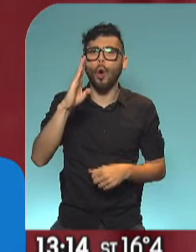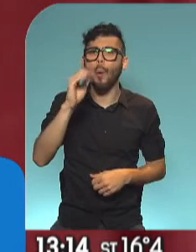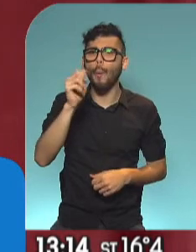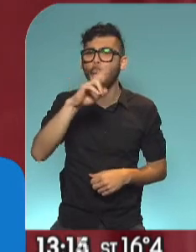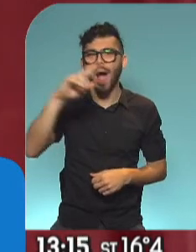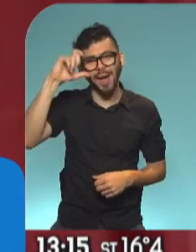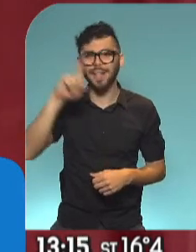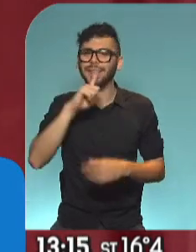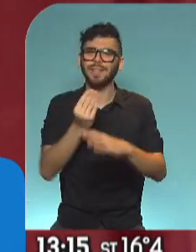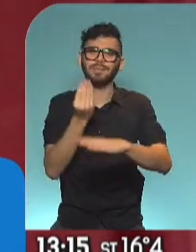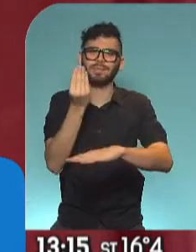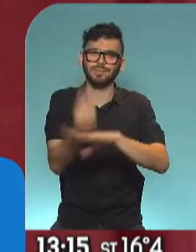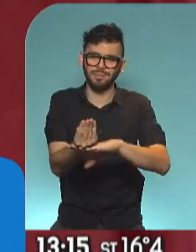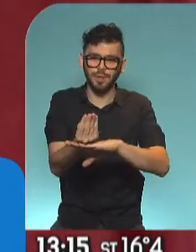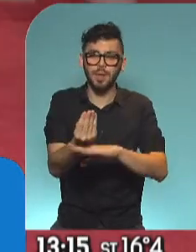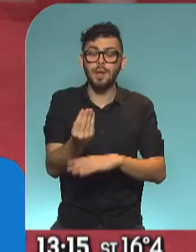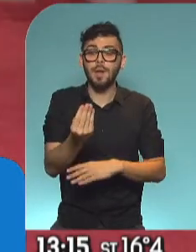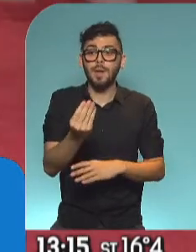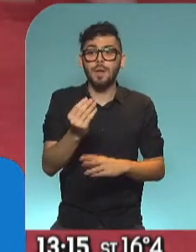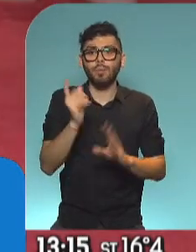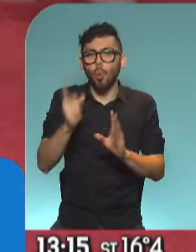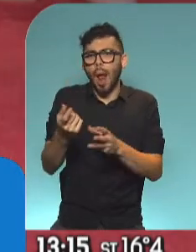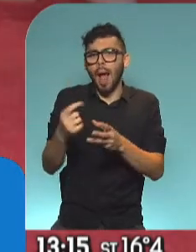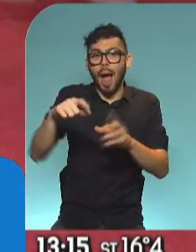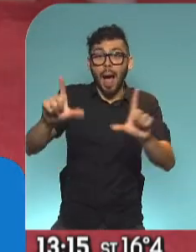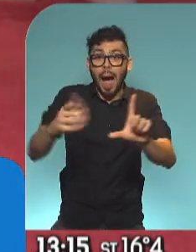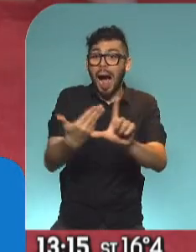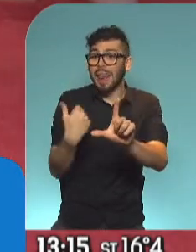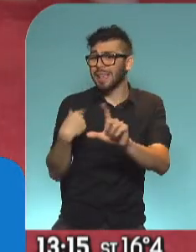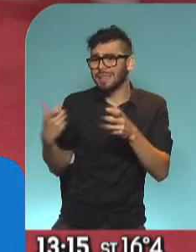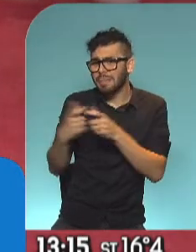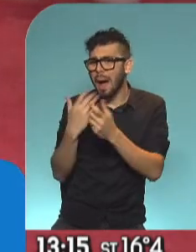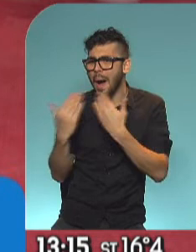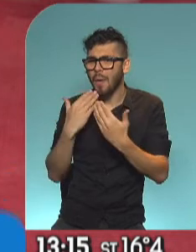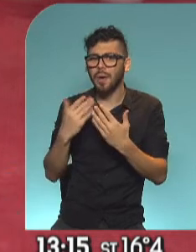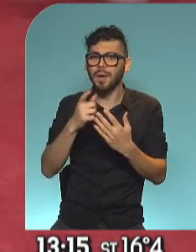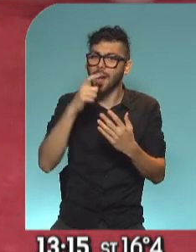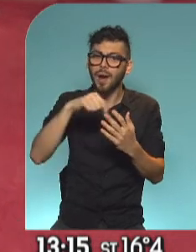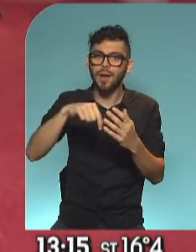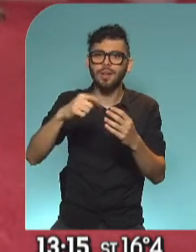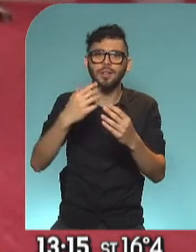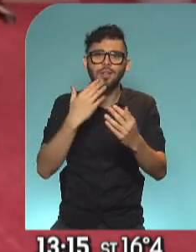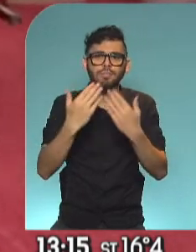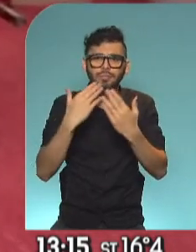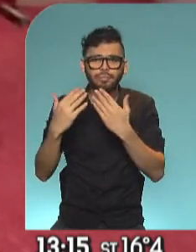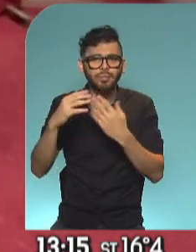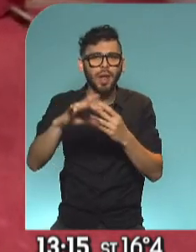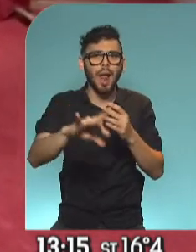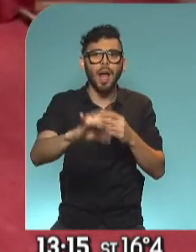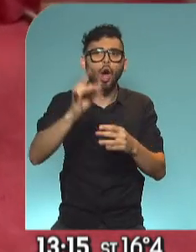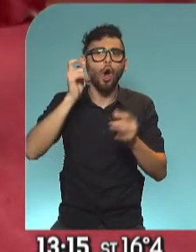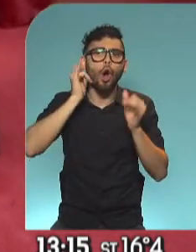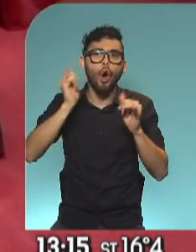hablábamos fuera del aire, hay algo interesante, en algún punto curioso que está pasando, que es que están designándose candidatos cada vez más jóvenes para